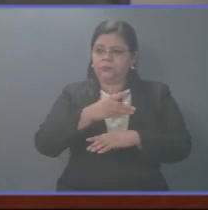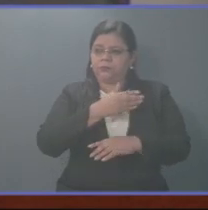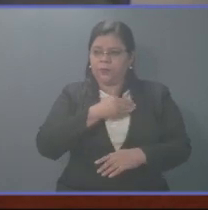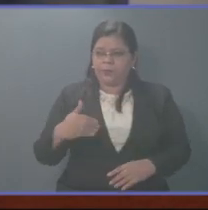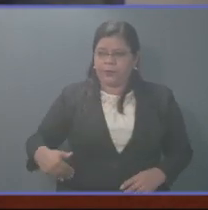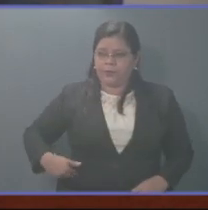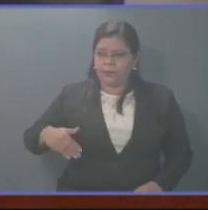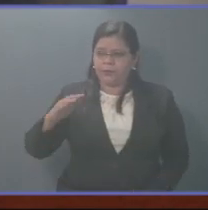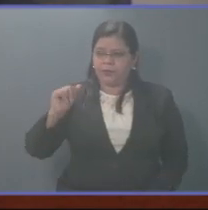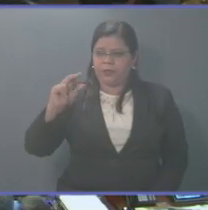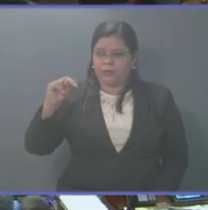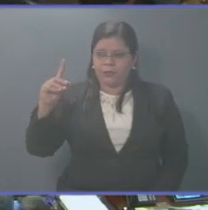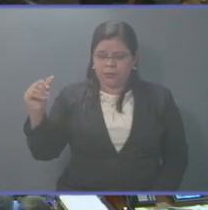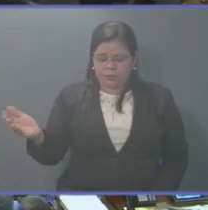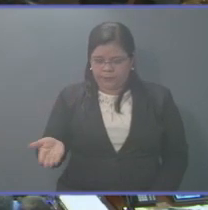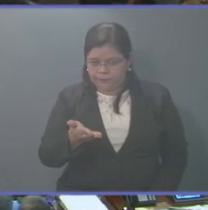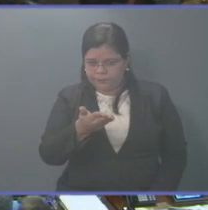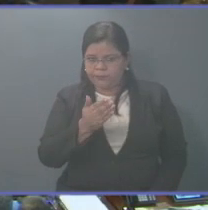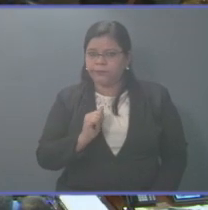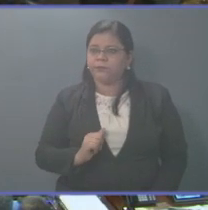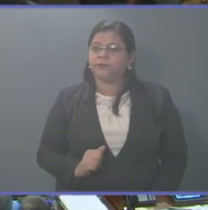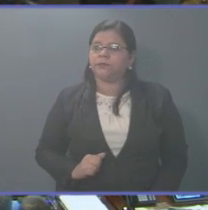Señor presidente Diana.